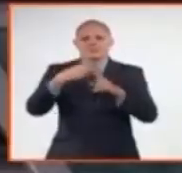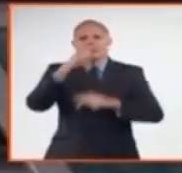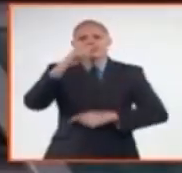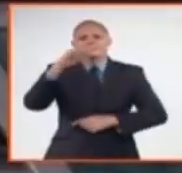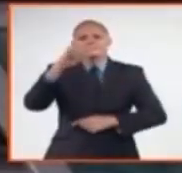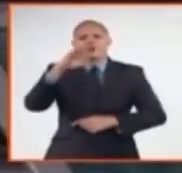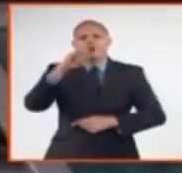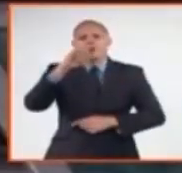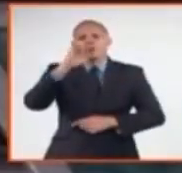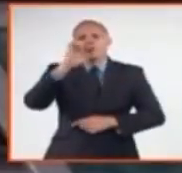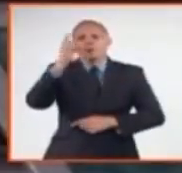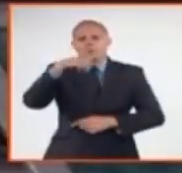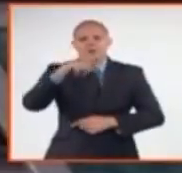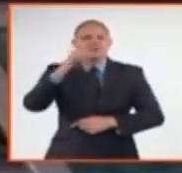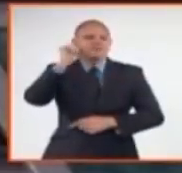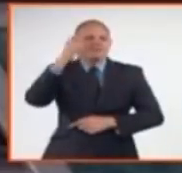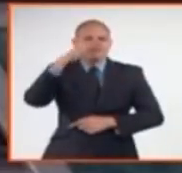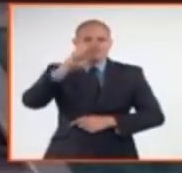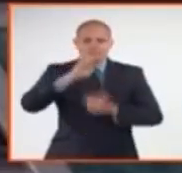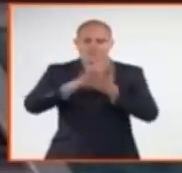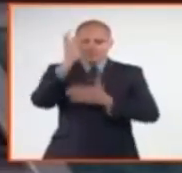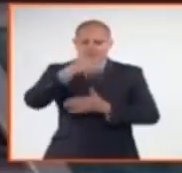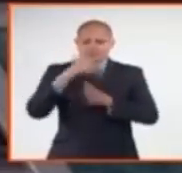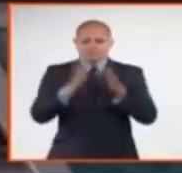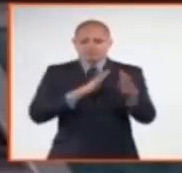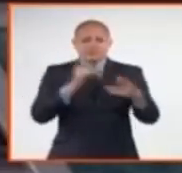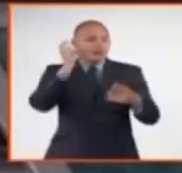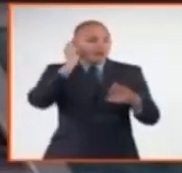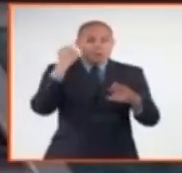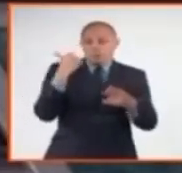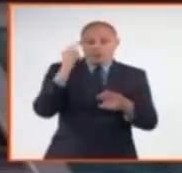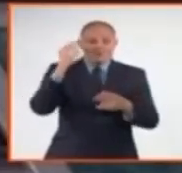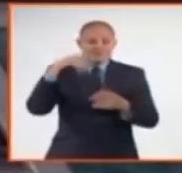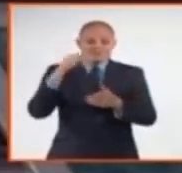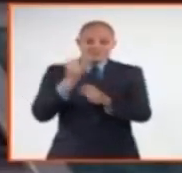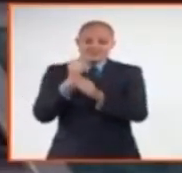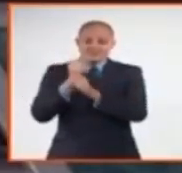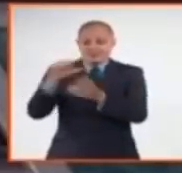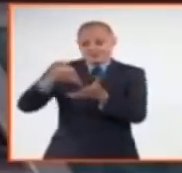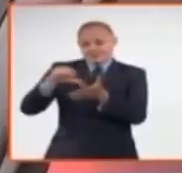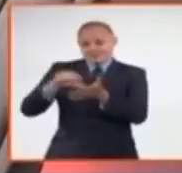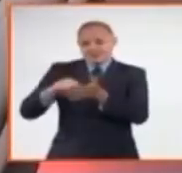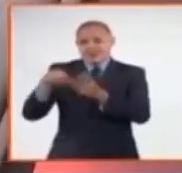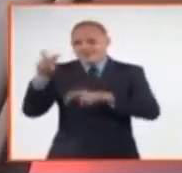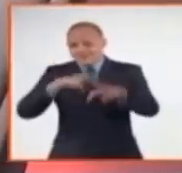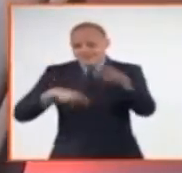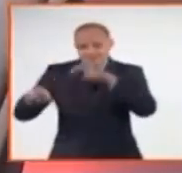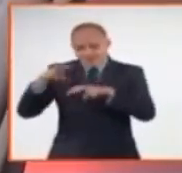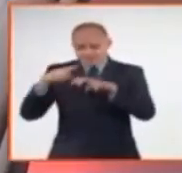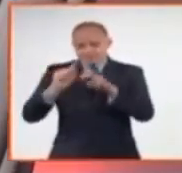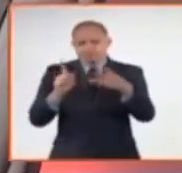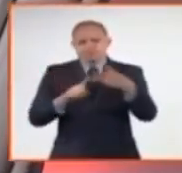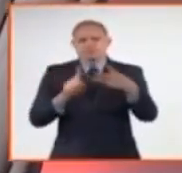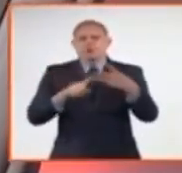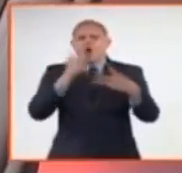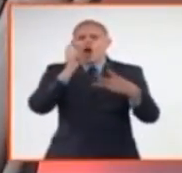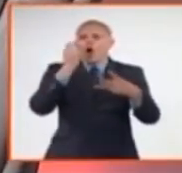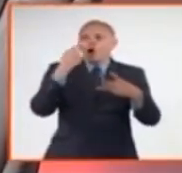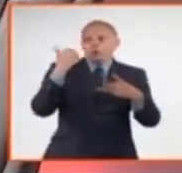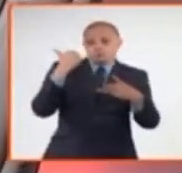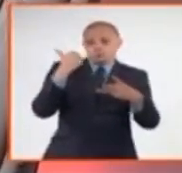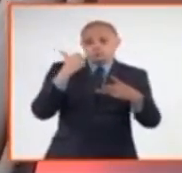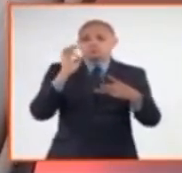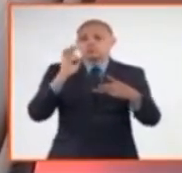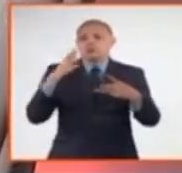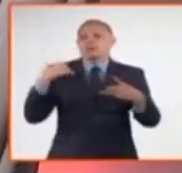miembro del buró político del partido y directora general del centro de ingeniería genética y biotecnología y el doctor vicente deberes ven como director general del